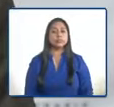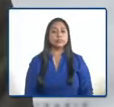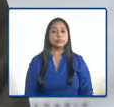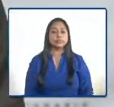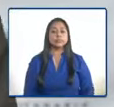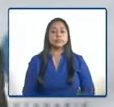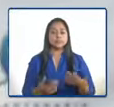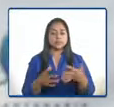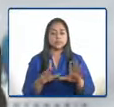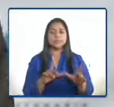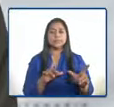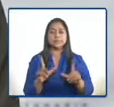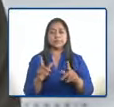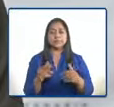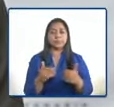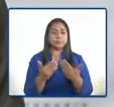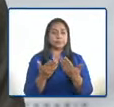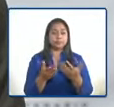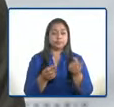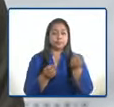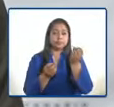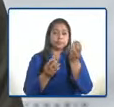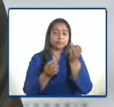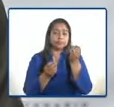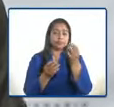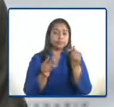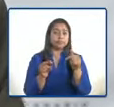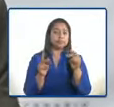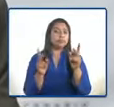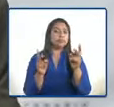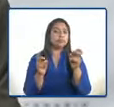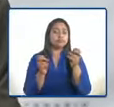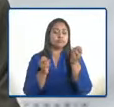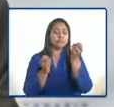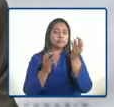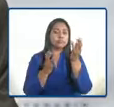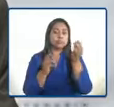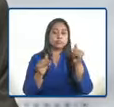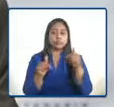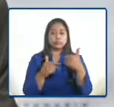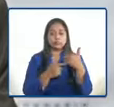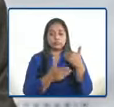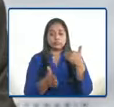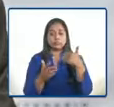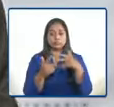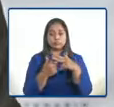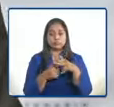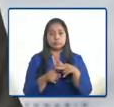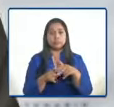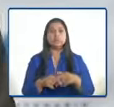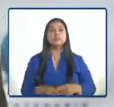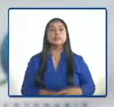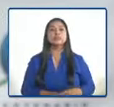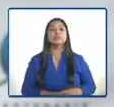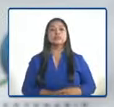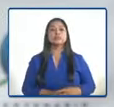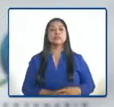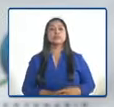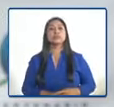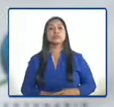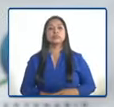listos para poderles brindar este tema de informaciones que vamos a empezar a comentar a partir de este